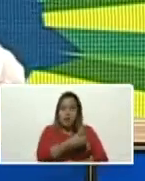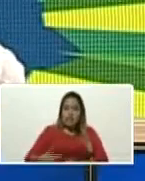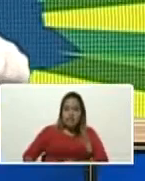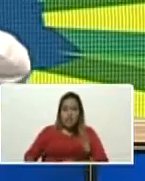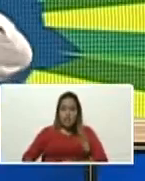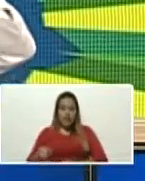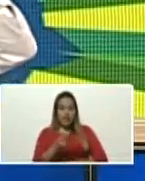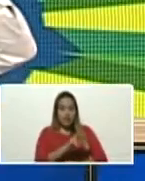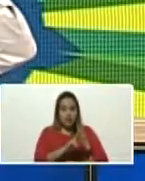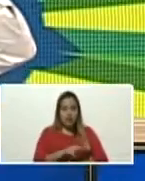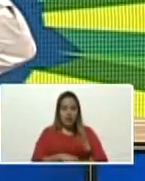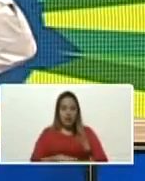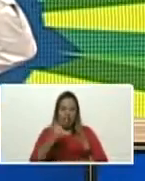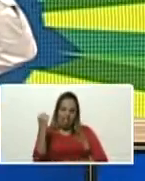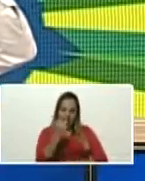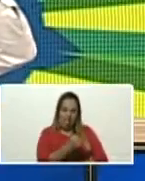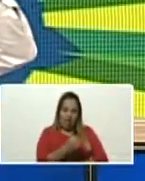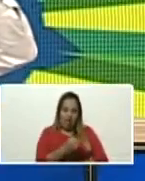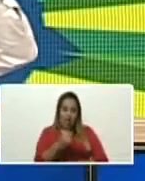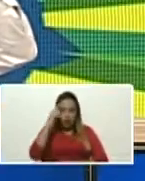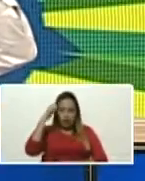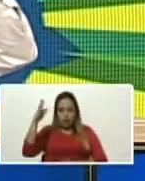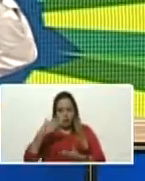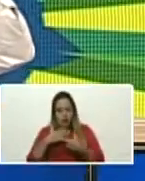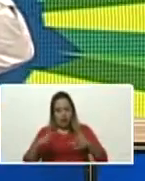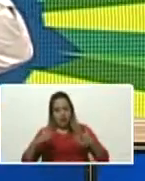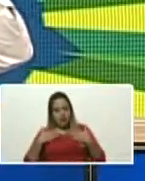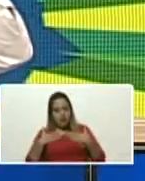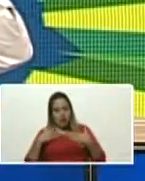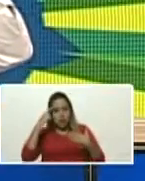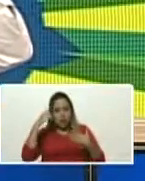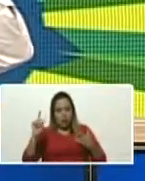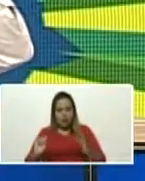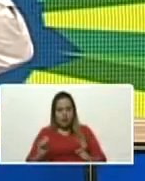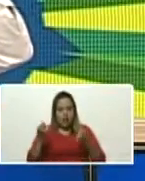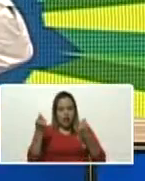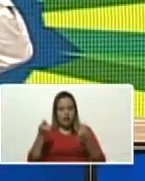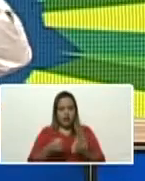República, Dios me libre, Dios me salve,